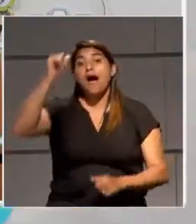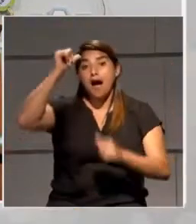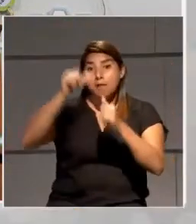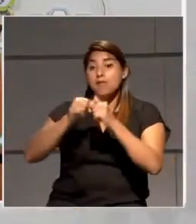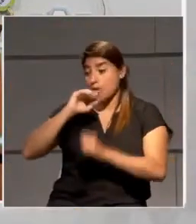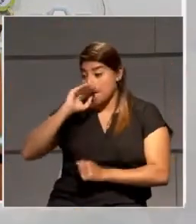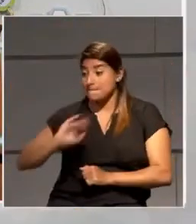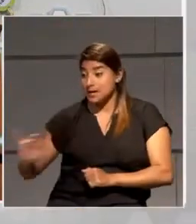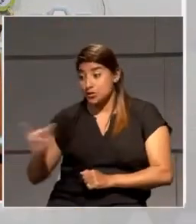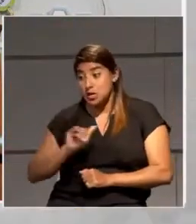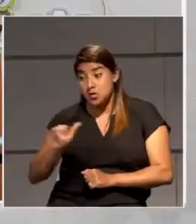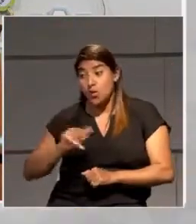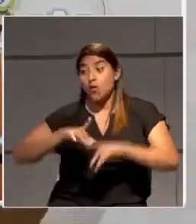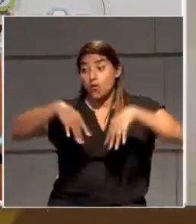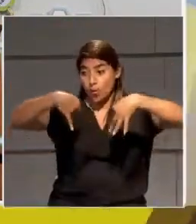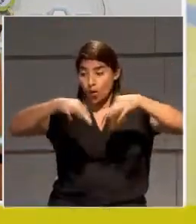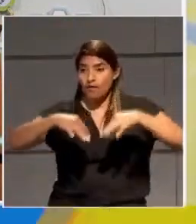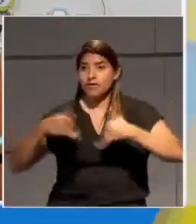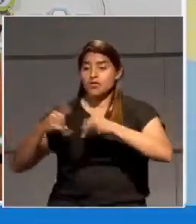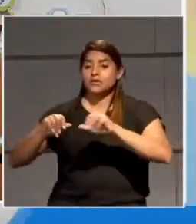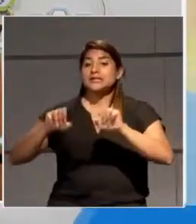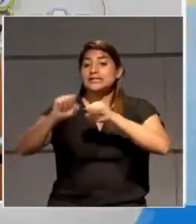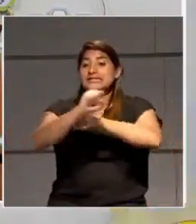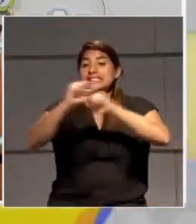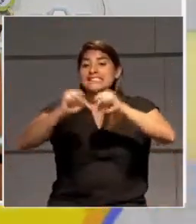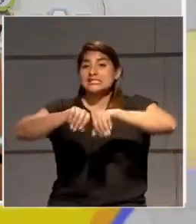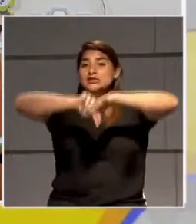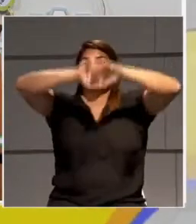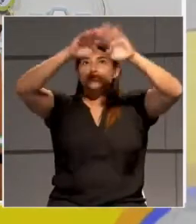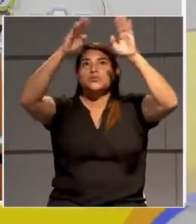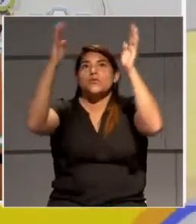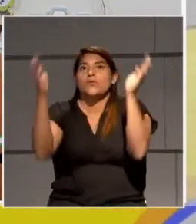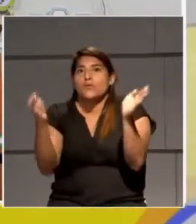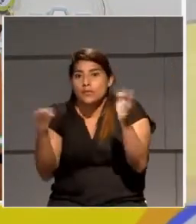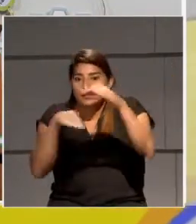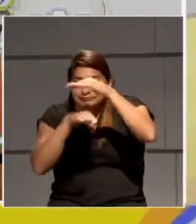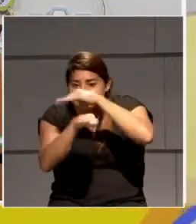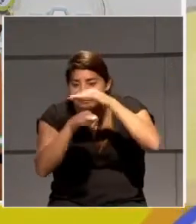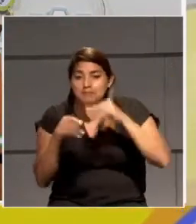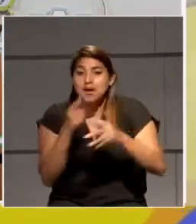mí me gustaba hacer eso también. Y si me dejan con los sillones, también hago cuevas de sillones.